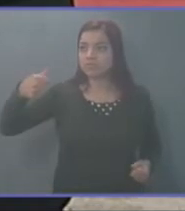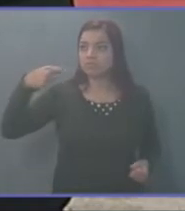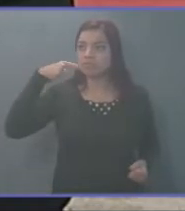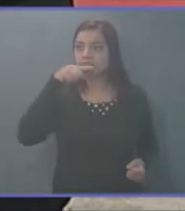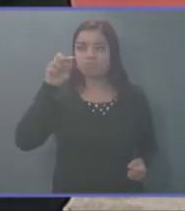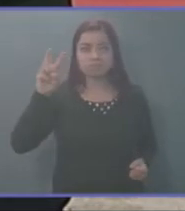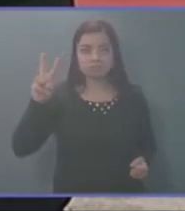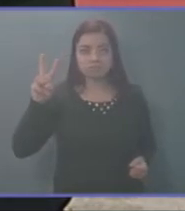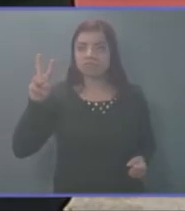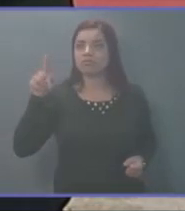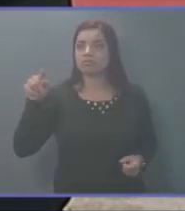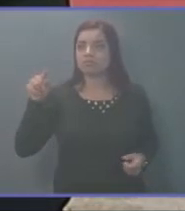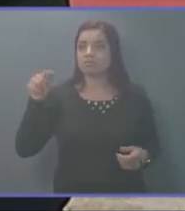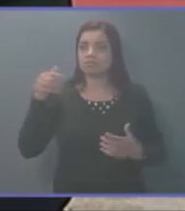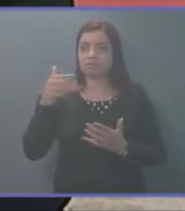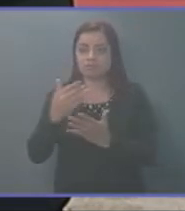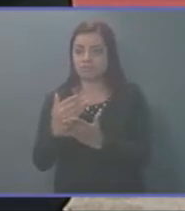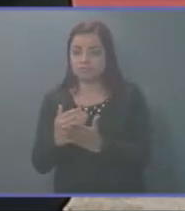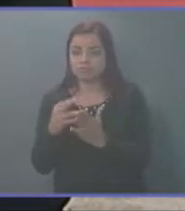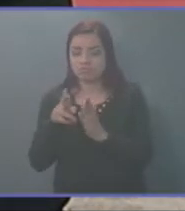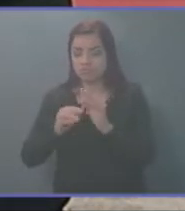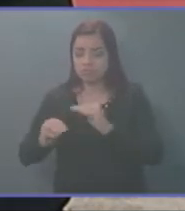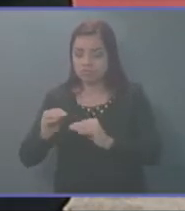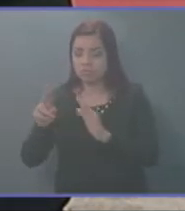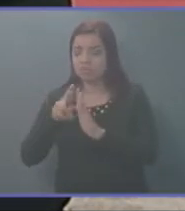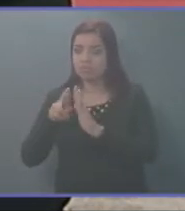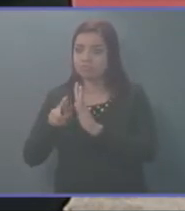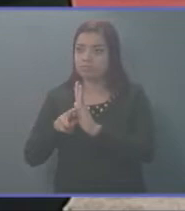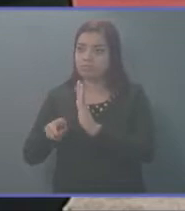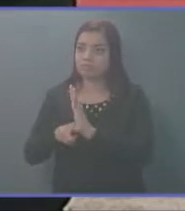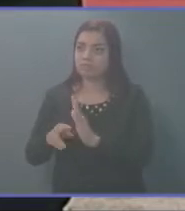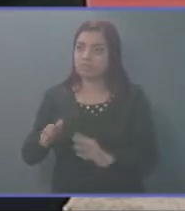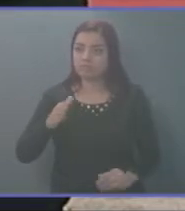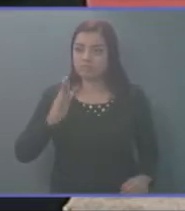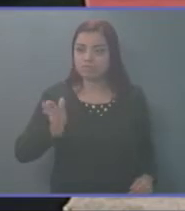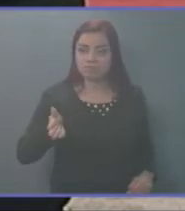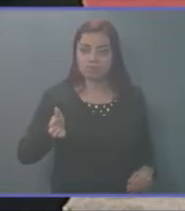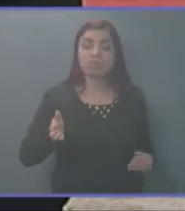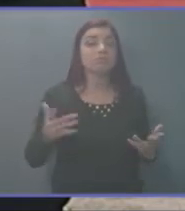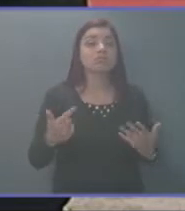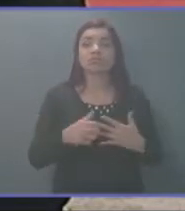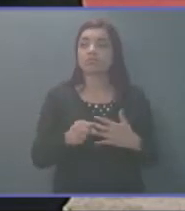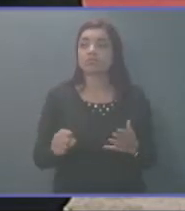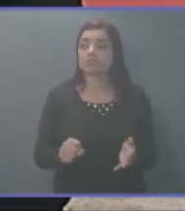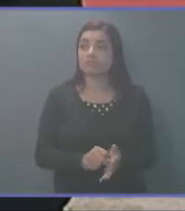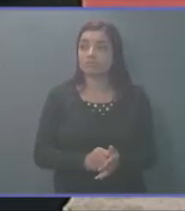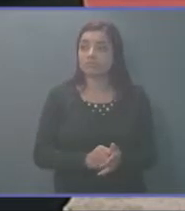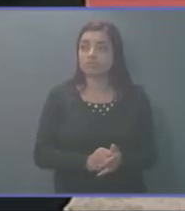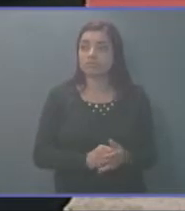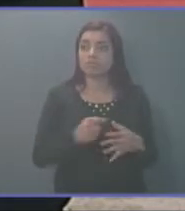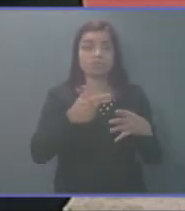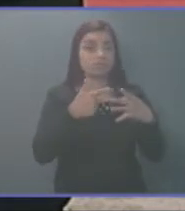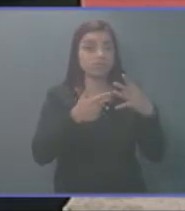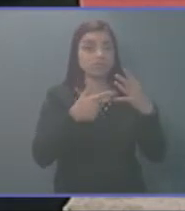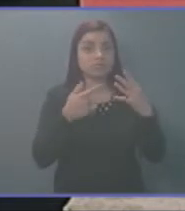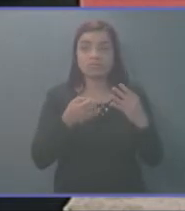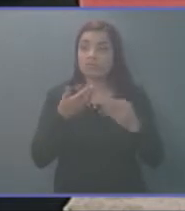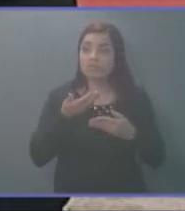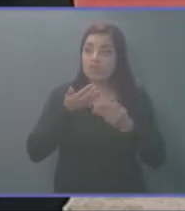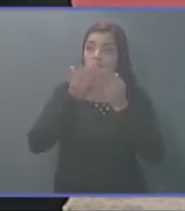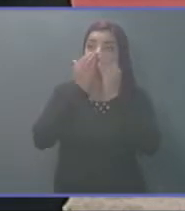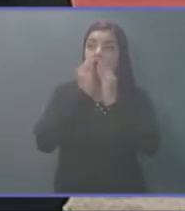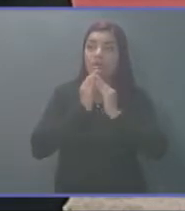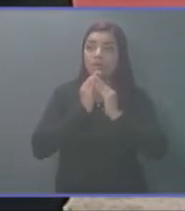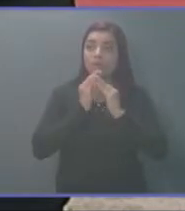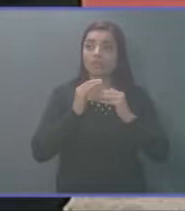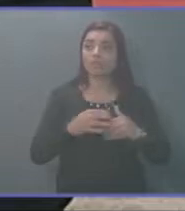FMLN. Este Ejecutivo hizo el reglamento y esta Asamblea no ha querido aprobar una ley de agua que puede articular